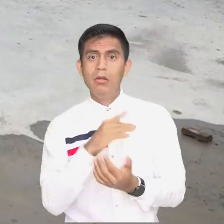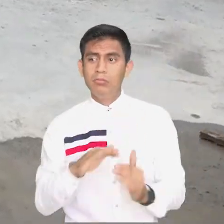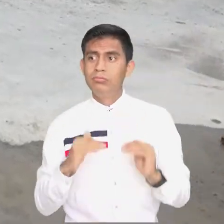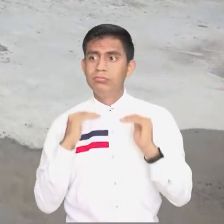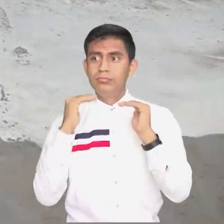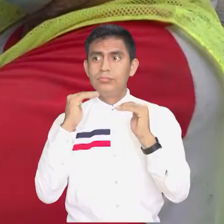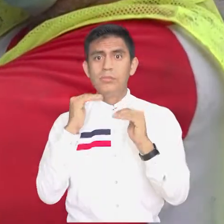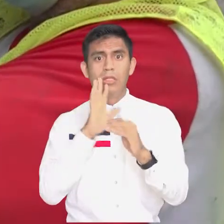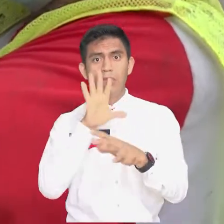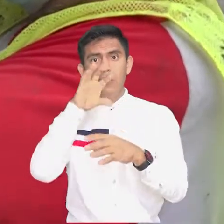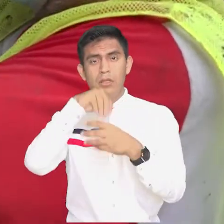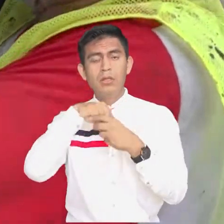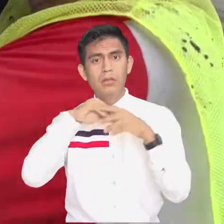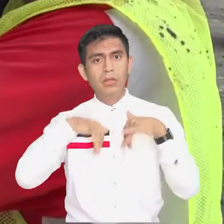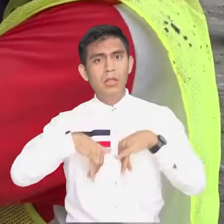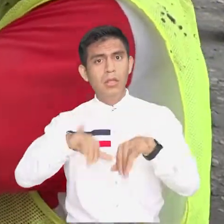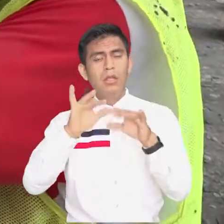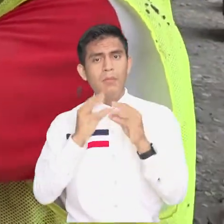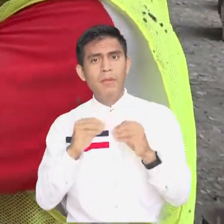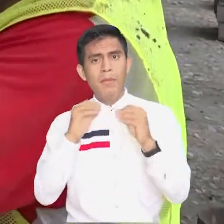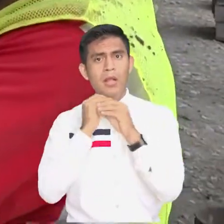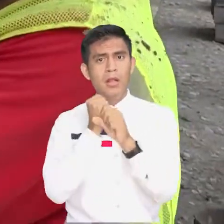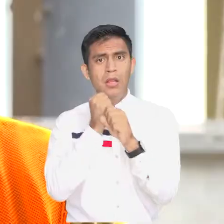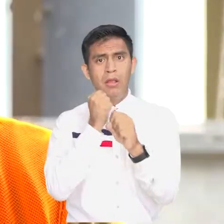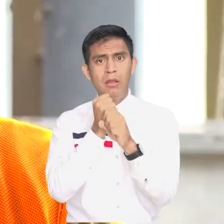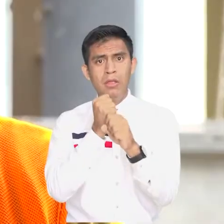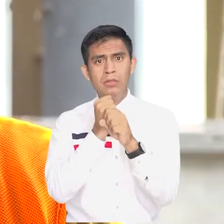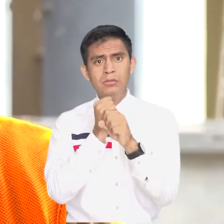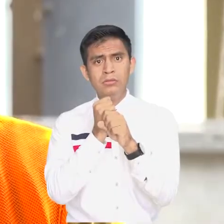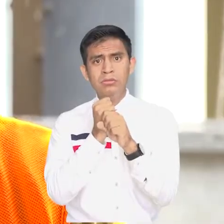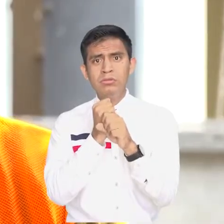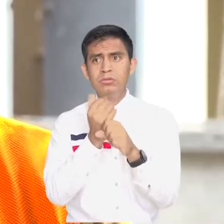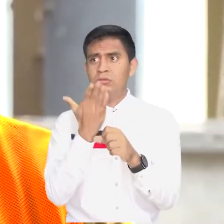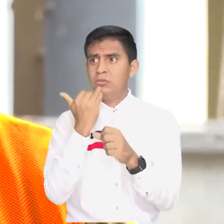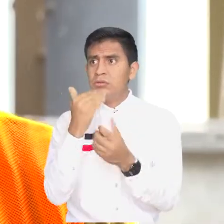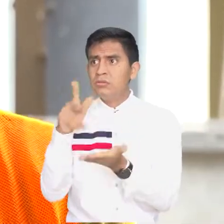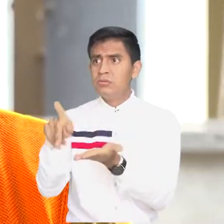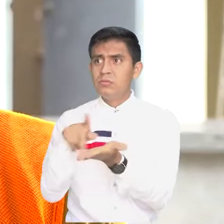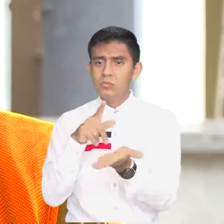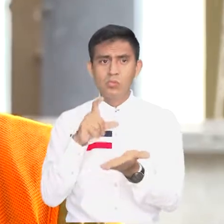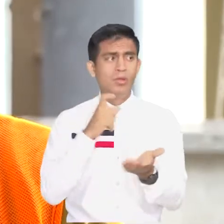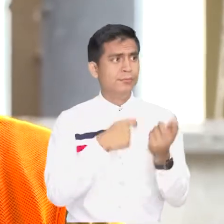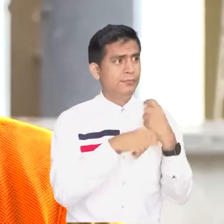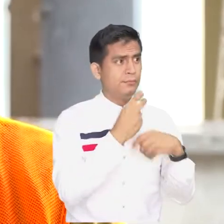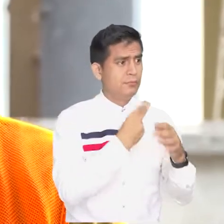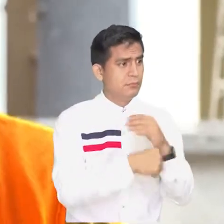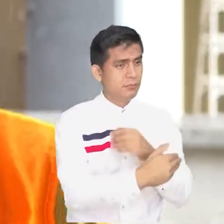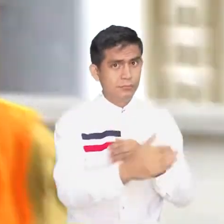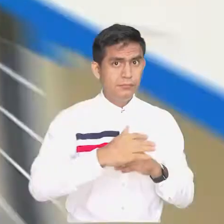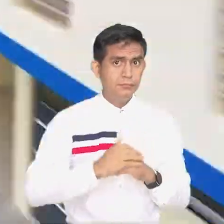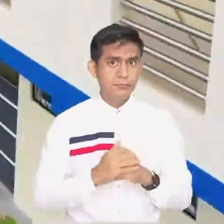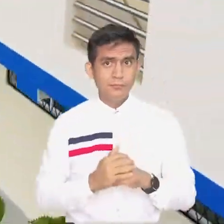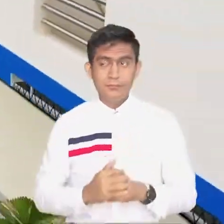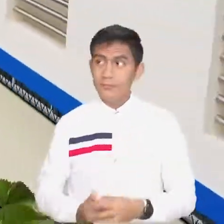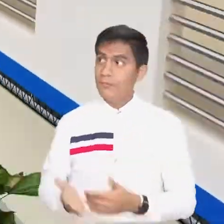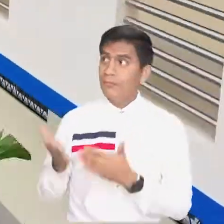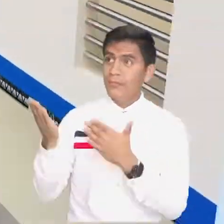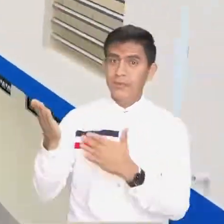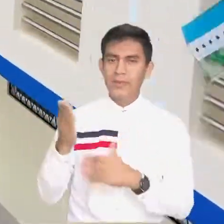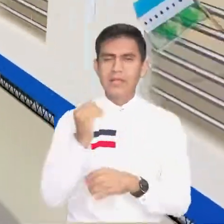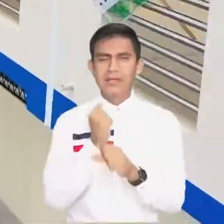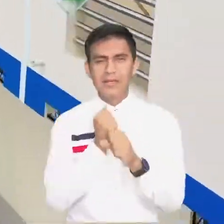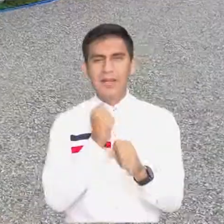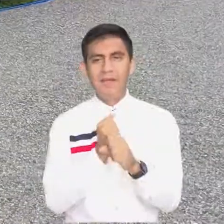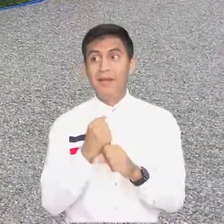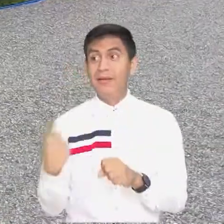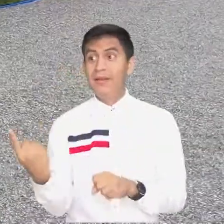mucho, ¿no? Bastante, bastante. Trabajar, llevar el pan diario al hogar que tanta falta hace en estos días de crisis. Este es nuestro